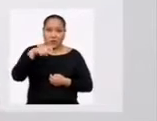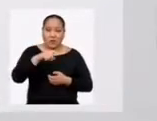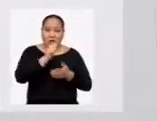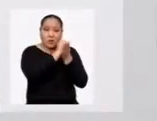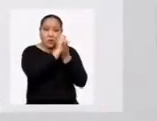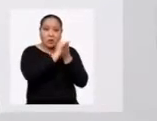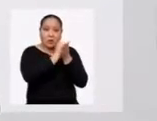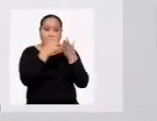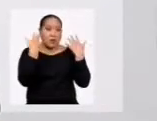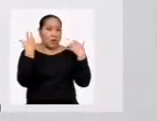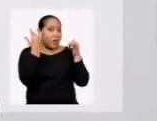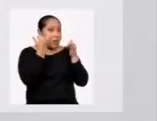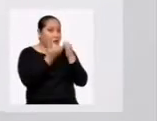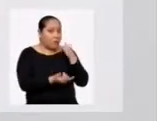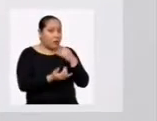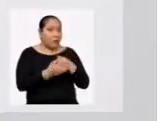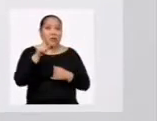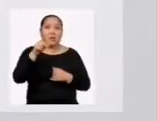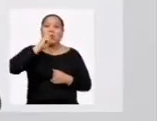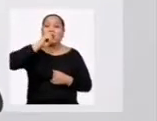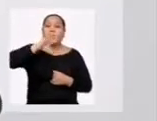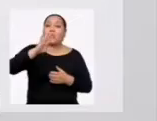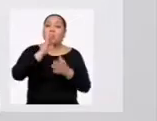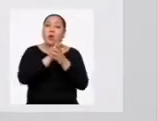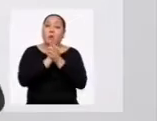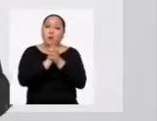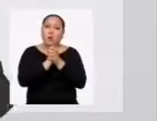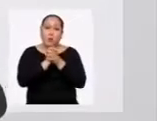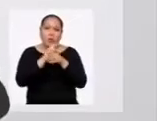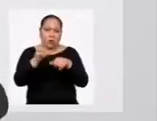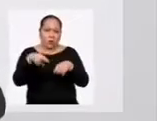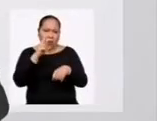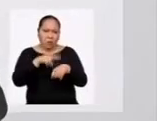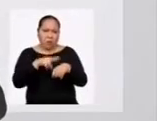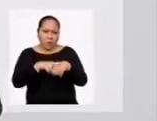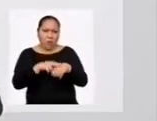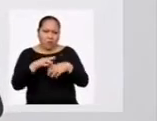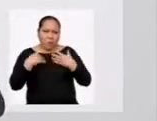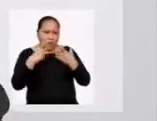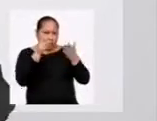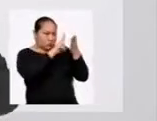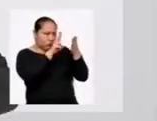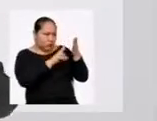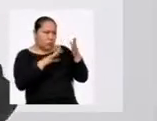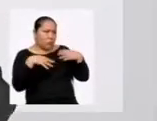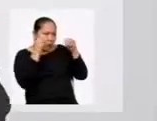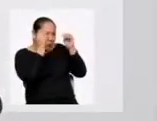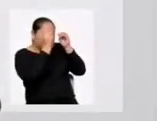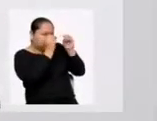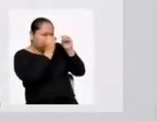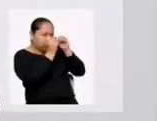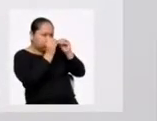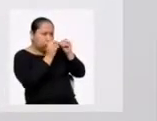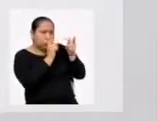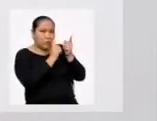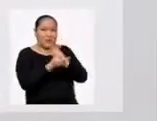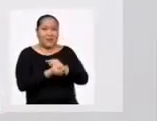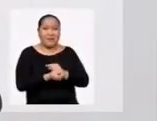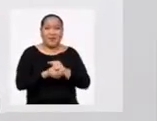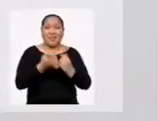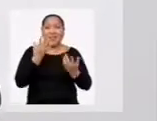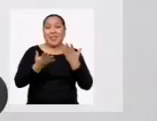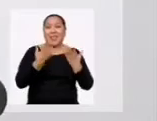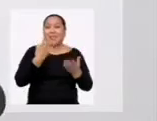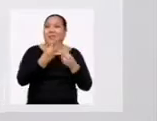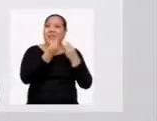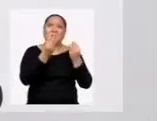un texto terminado. Dile a tu amigo que no tenga miedo de volver a leer y seguir ajustando y haciendo cambios. Seguro